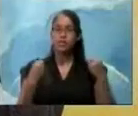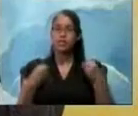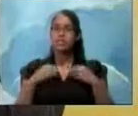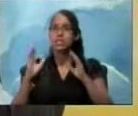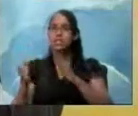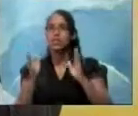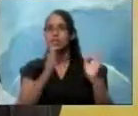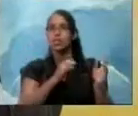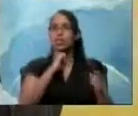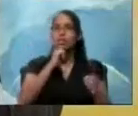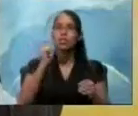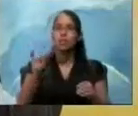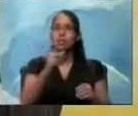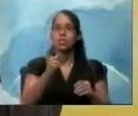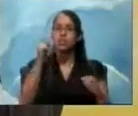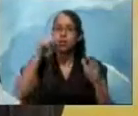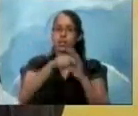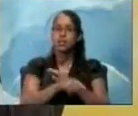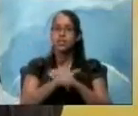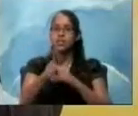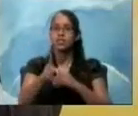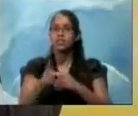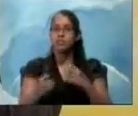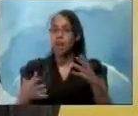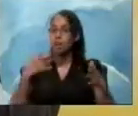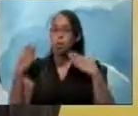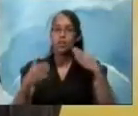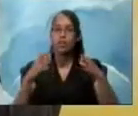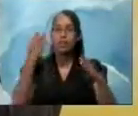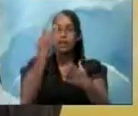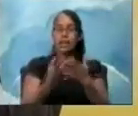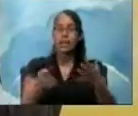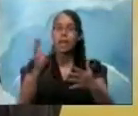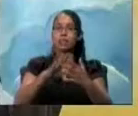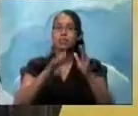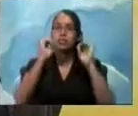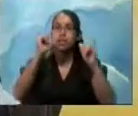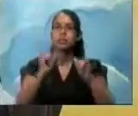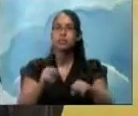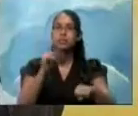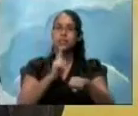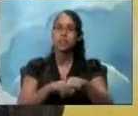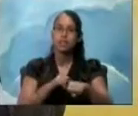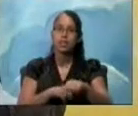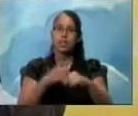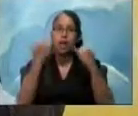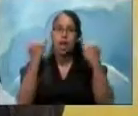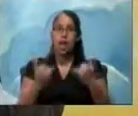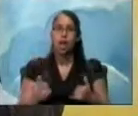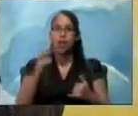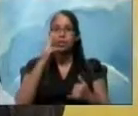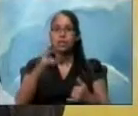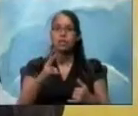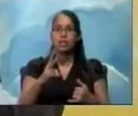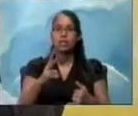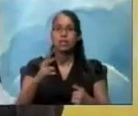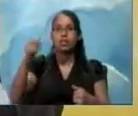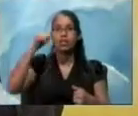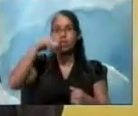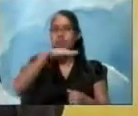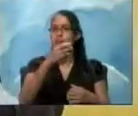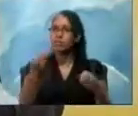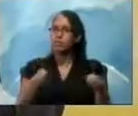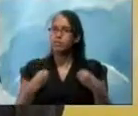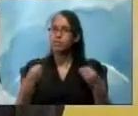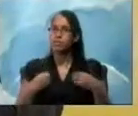una persona que se había metido o se había colocado en la cárcel por esta misma circunstancia. Ahora fíjese el pueblo que pide el